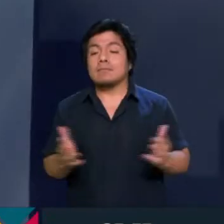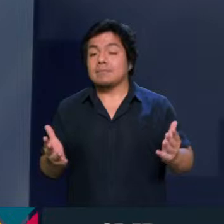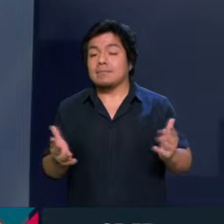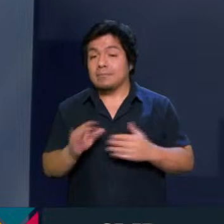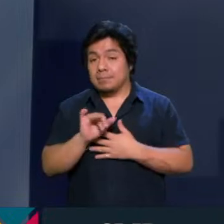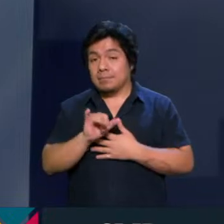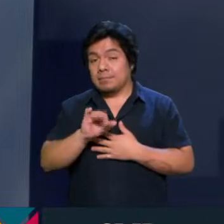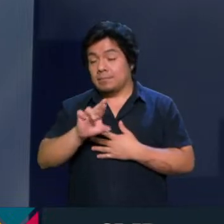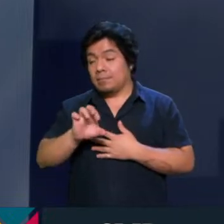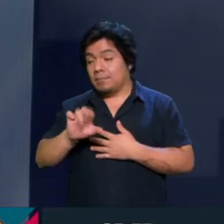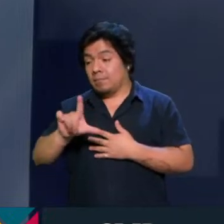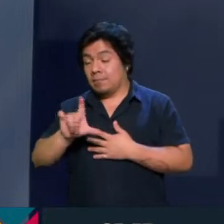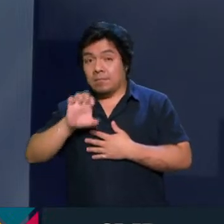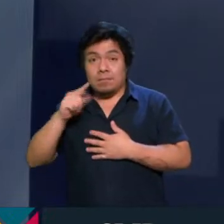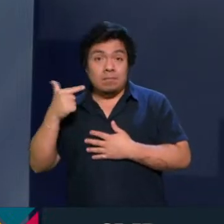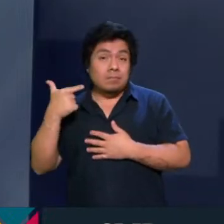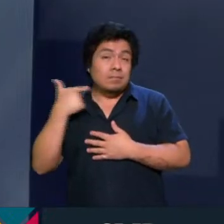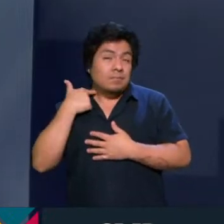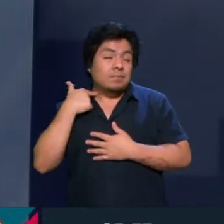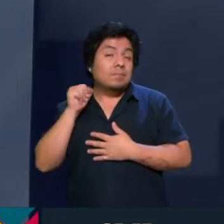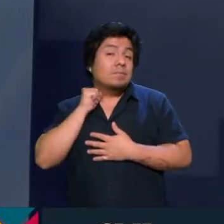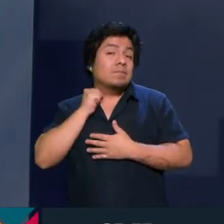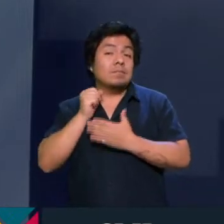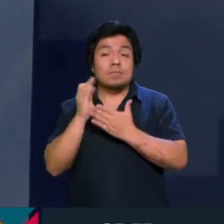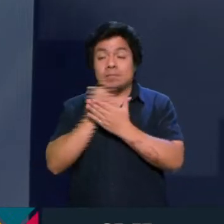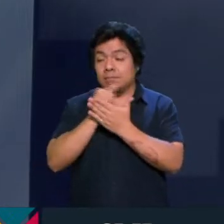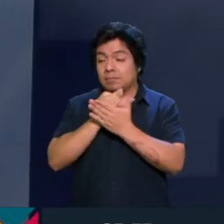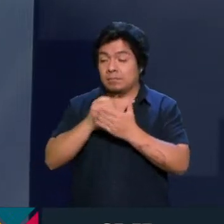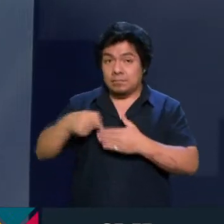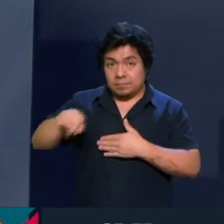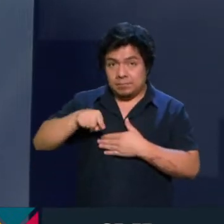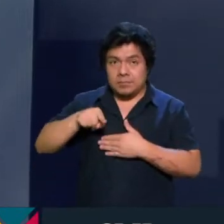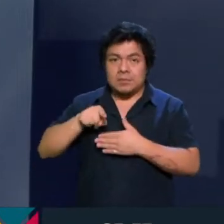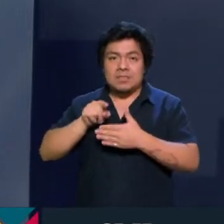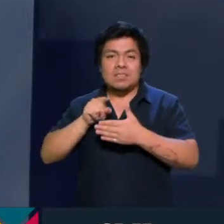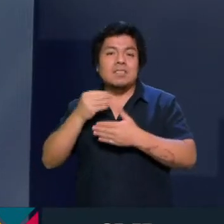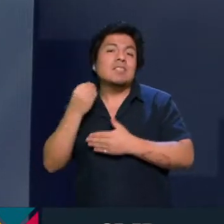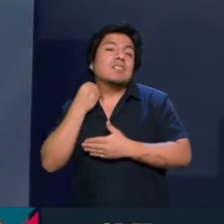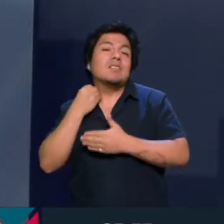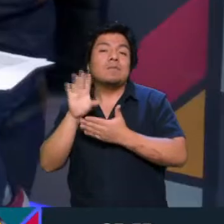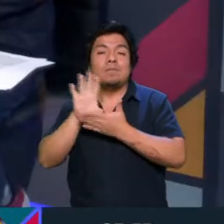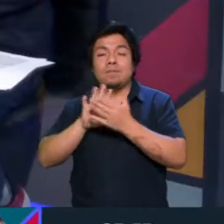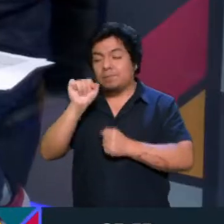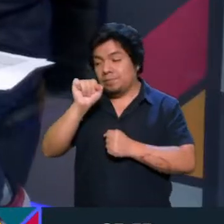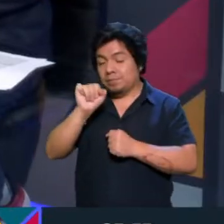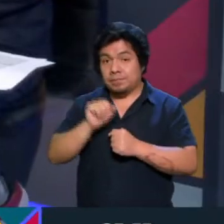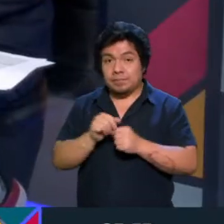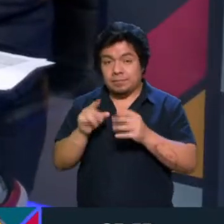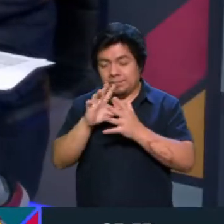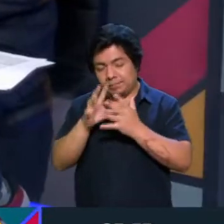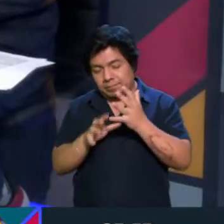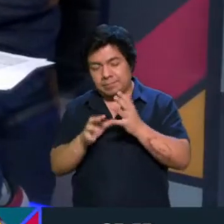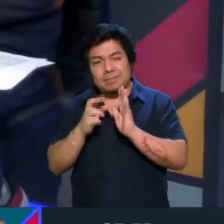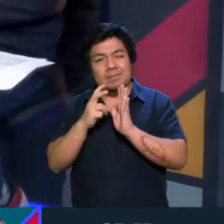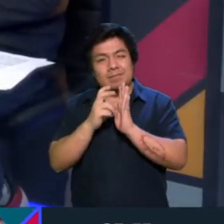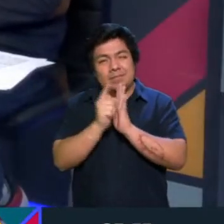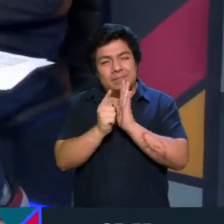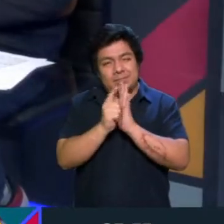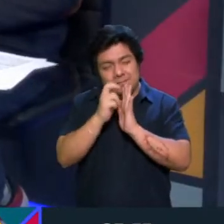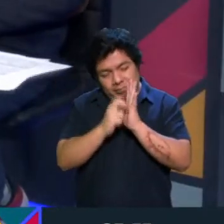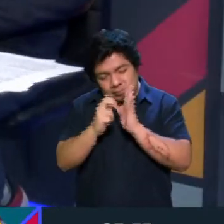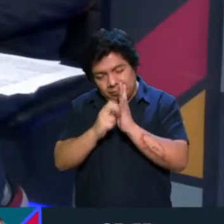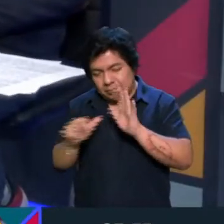Y sí, Israel Zamora, ex senador de Morena y abogado constitucionalista, está con nosotros justamente para hablar de estas reformas al